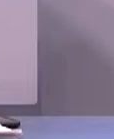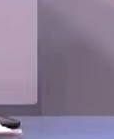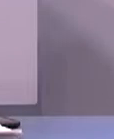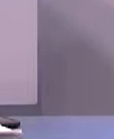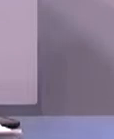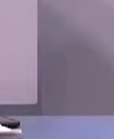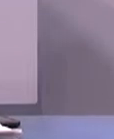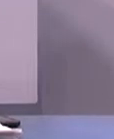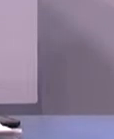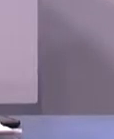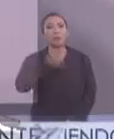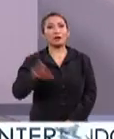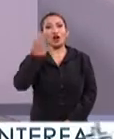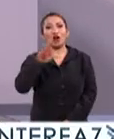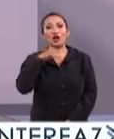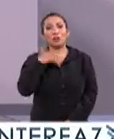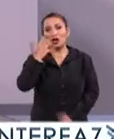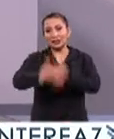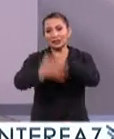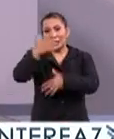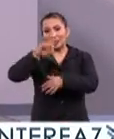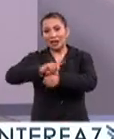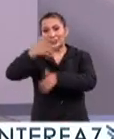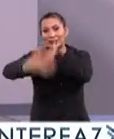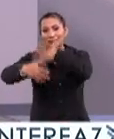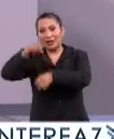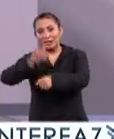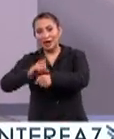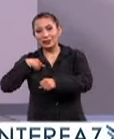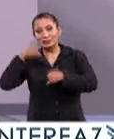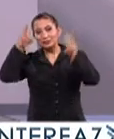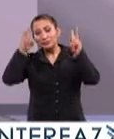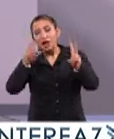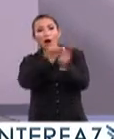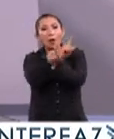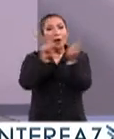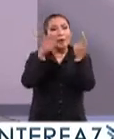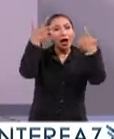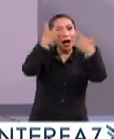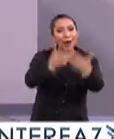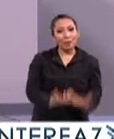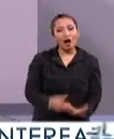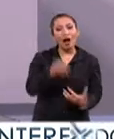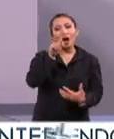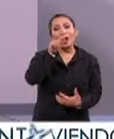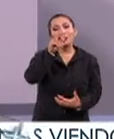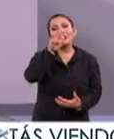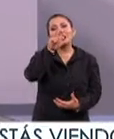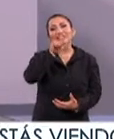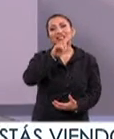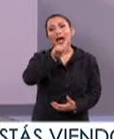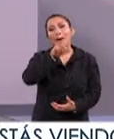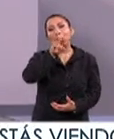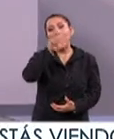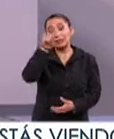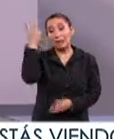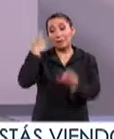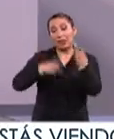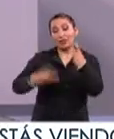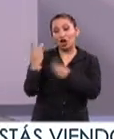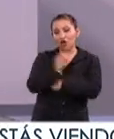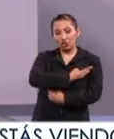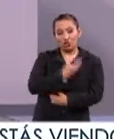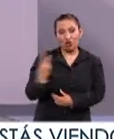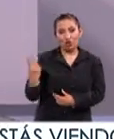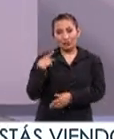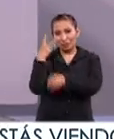Y bueno, hoy es miércoles y como cada 15 días tenemos nuestra sección Convivencia Armónica con Trixia Valle. Y hoy viene con